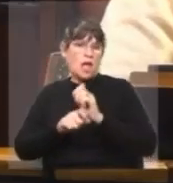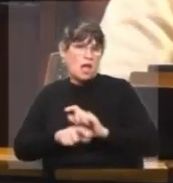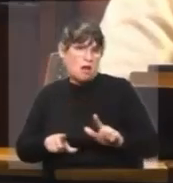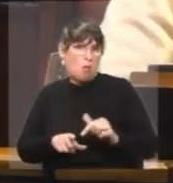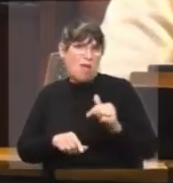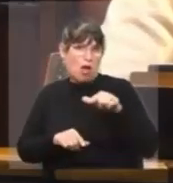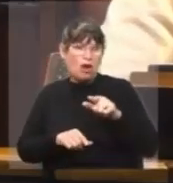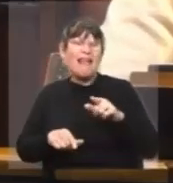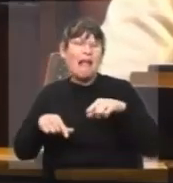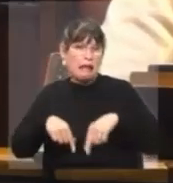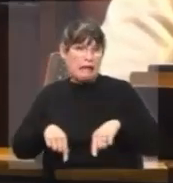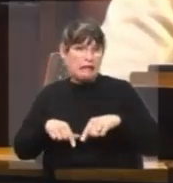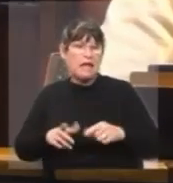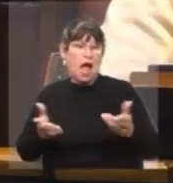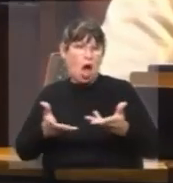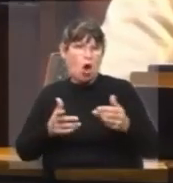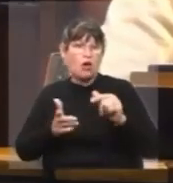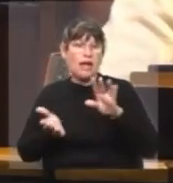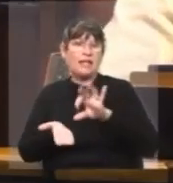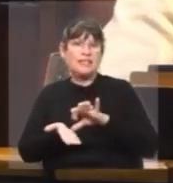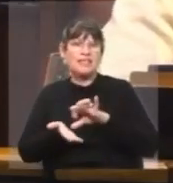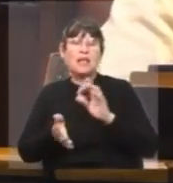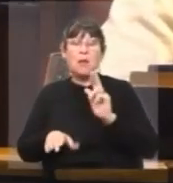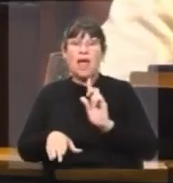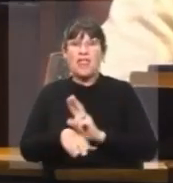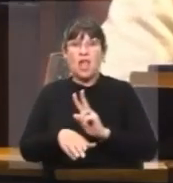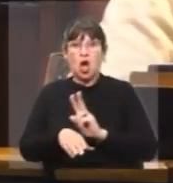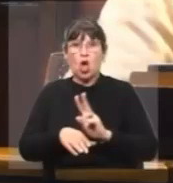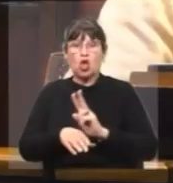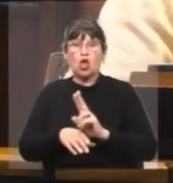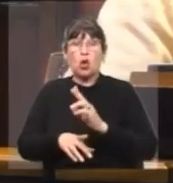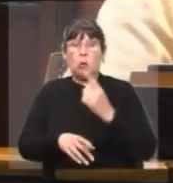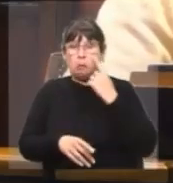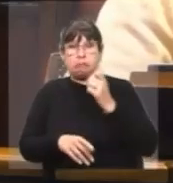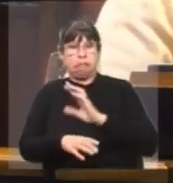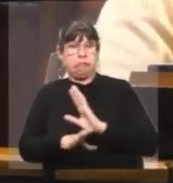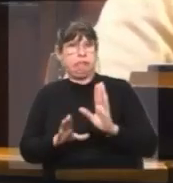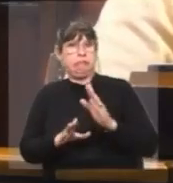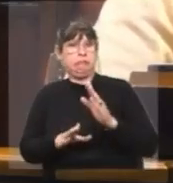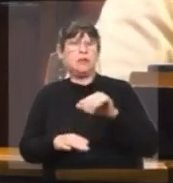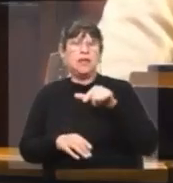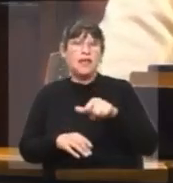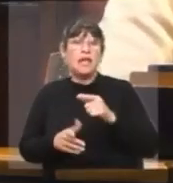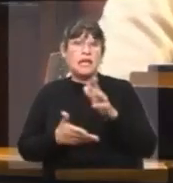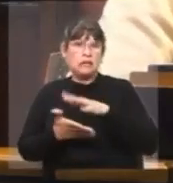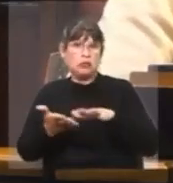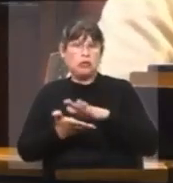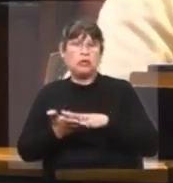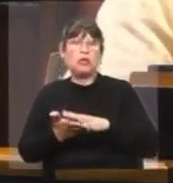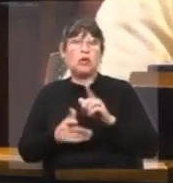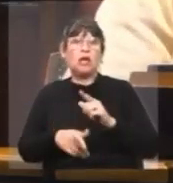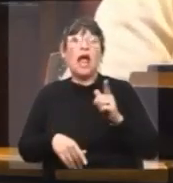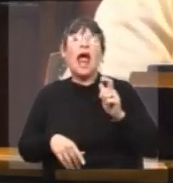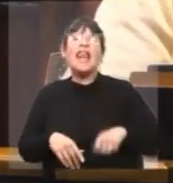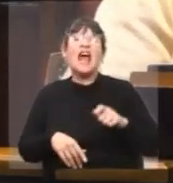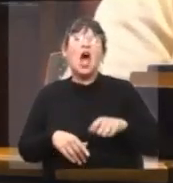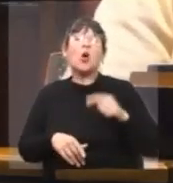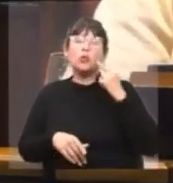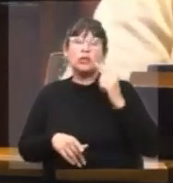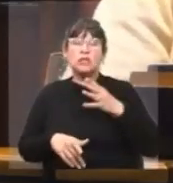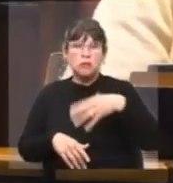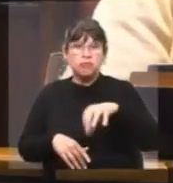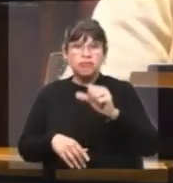intendencia con su actual sistema de control ni siquiera se dio cuenta de lo que estaba pasando la justicia determinó la